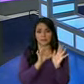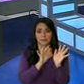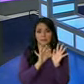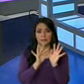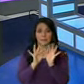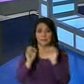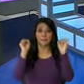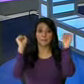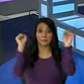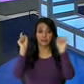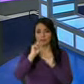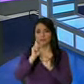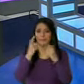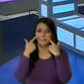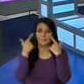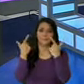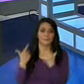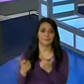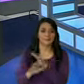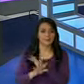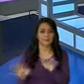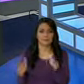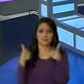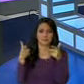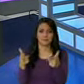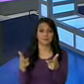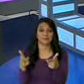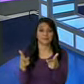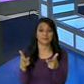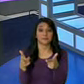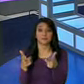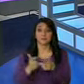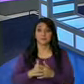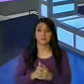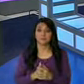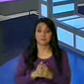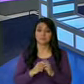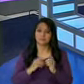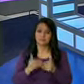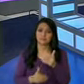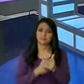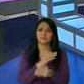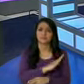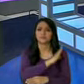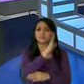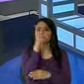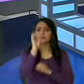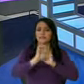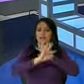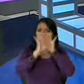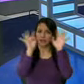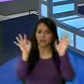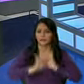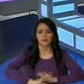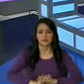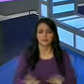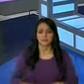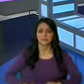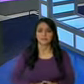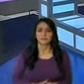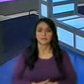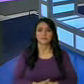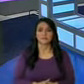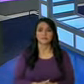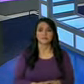a protestar, a realizar una vigilia, como dijo la señora, para que la transparencia brille en este proceso electoral. De hecho,